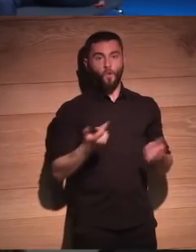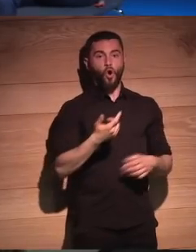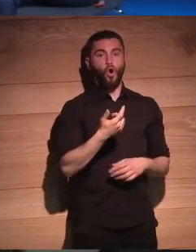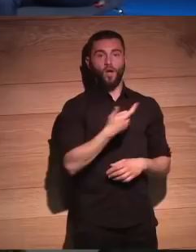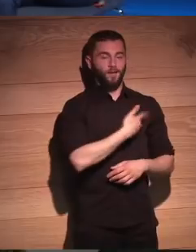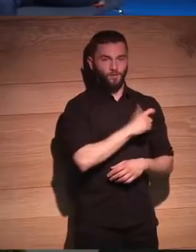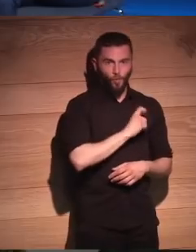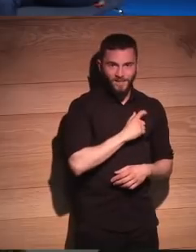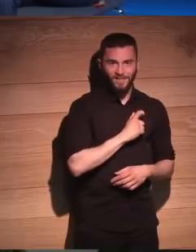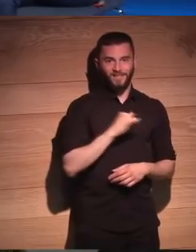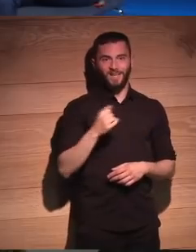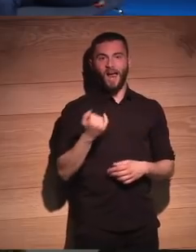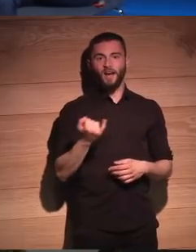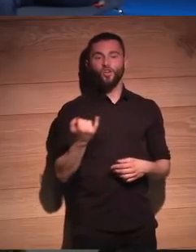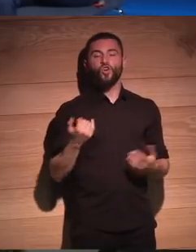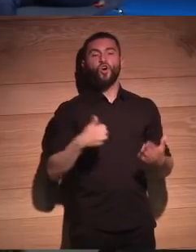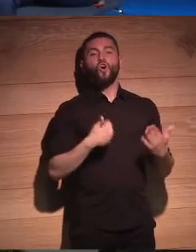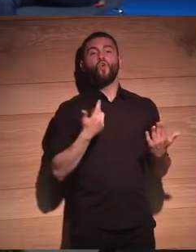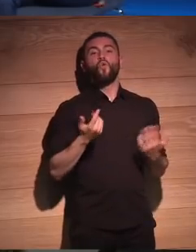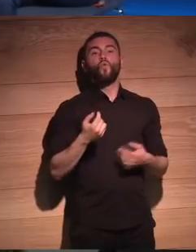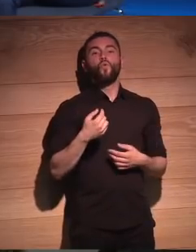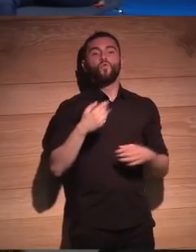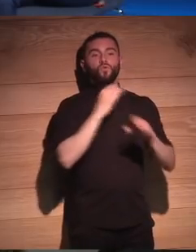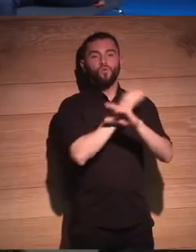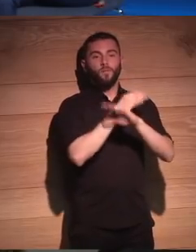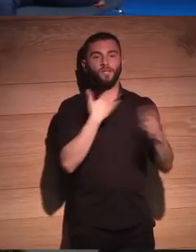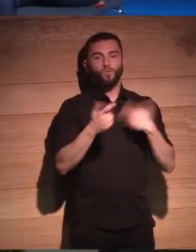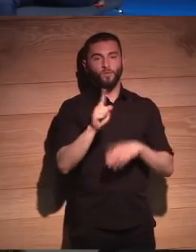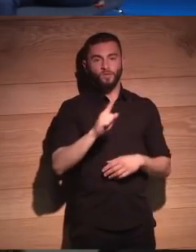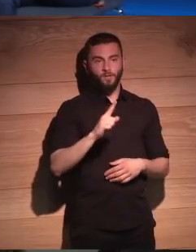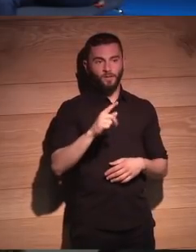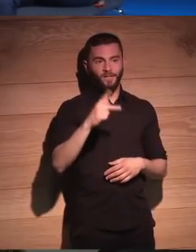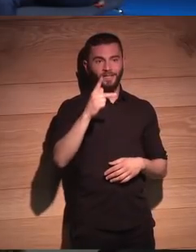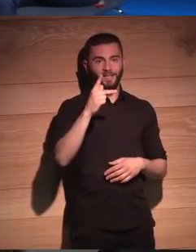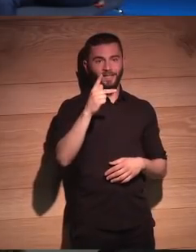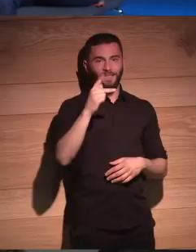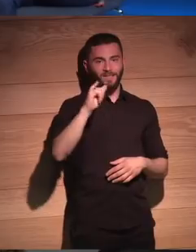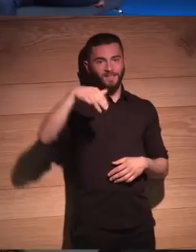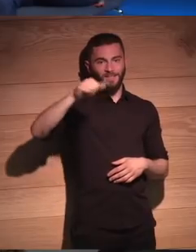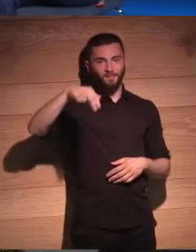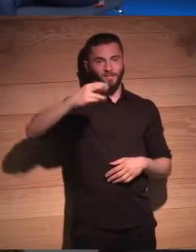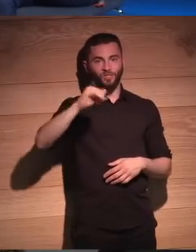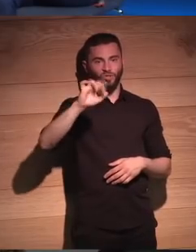un cómic que no hemos hablado y que es fundamental también en la evolución del personaje, que es The Killing Joke, Ajá. de Brian Boland y de